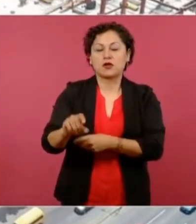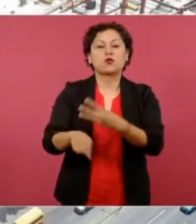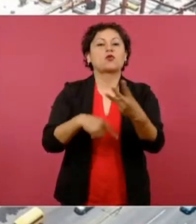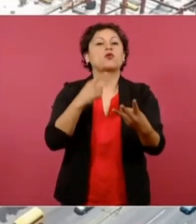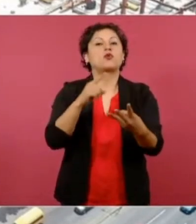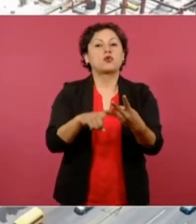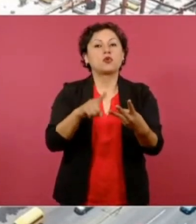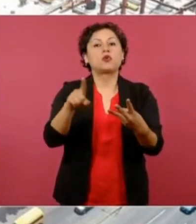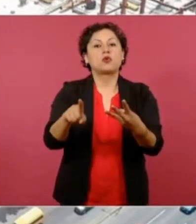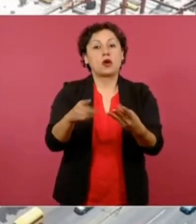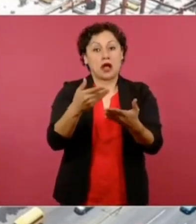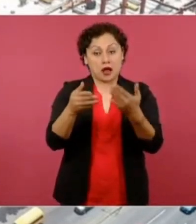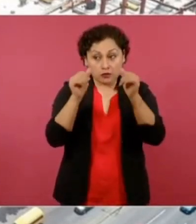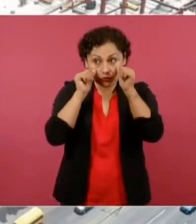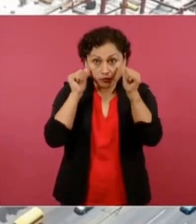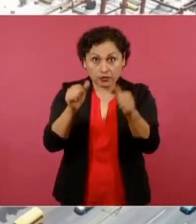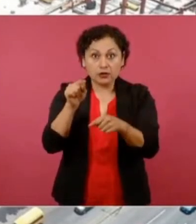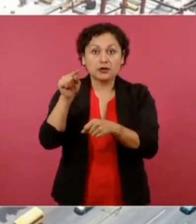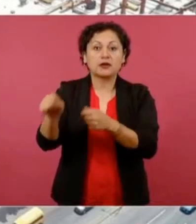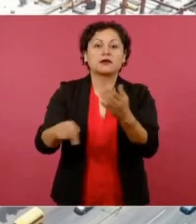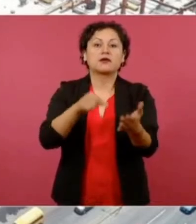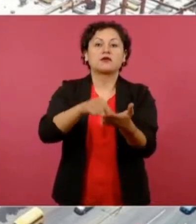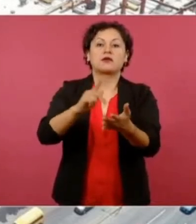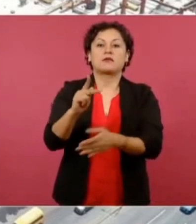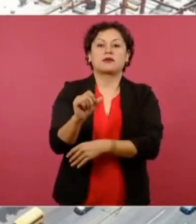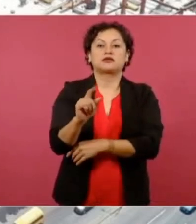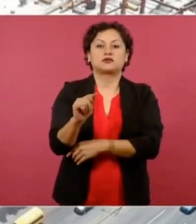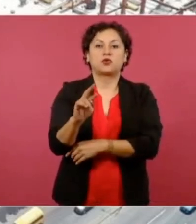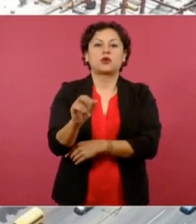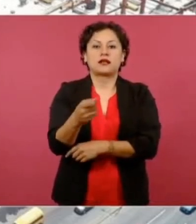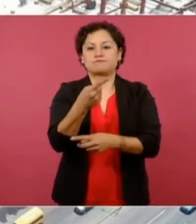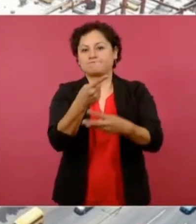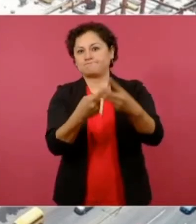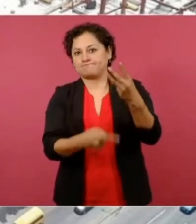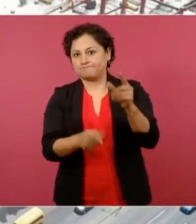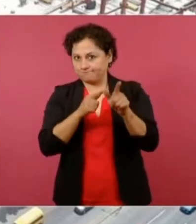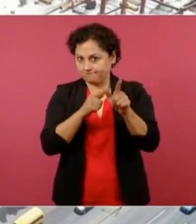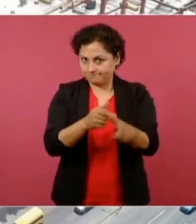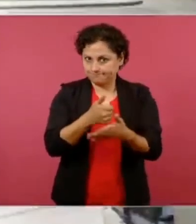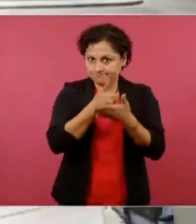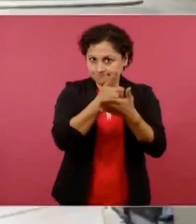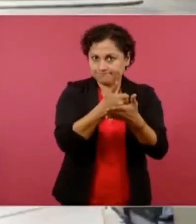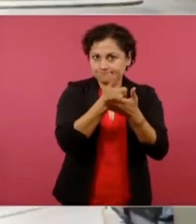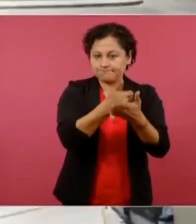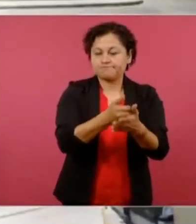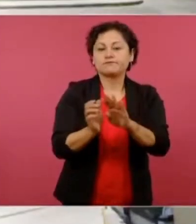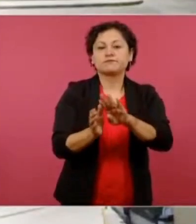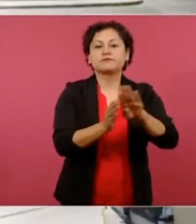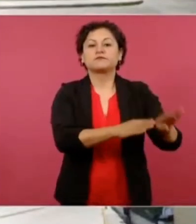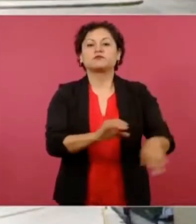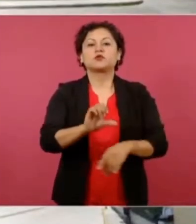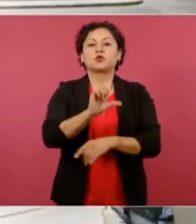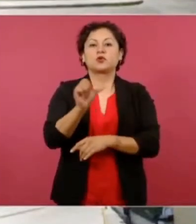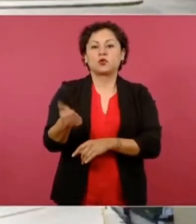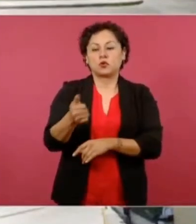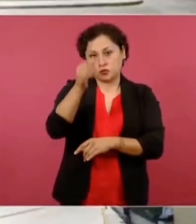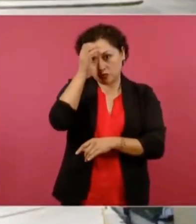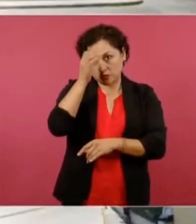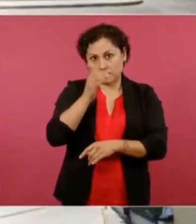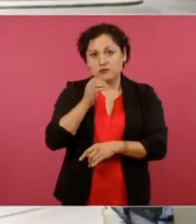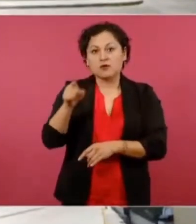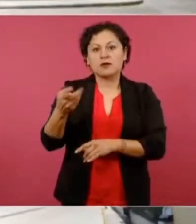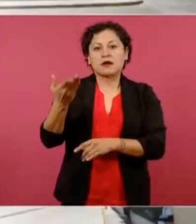la unidad de atención médica de La Pastora. También en Coahuila hubo problemas al inicio